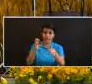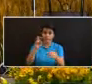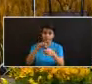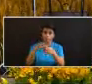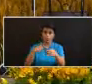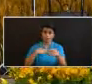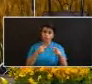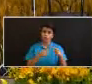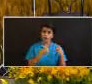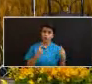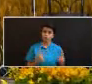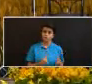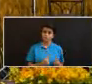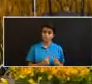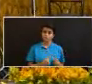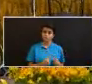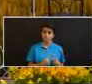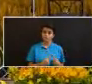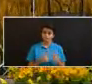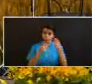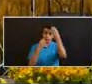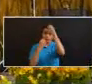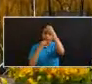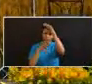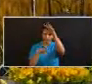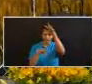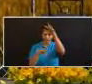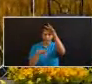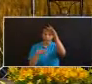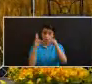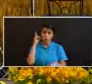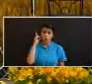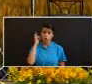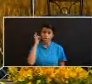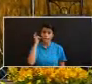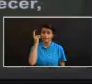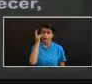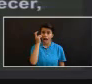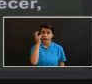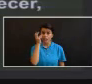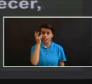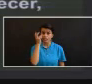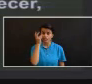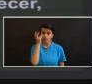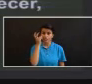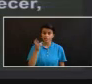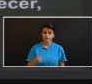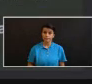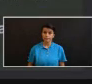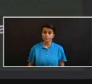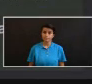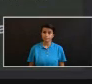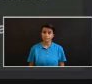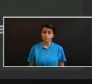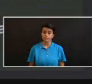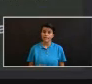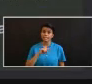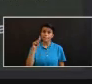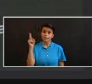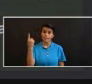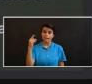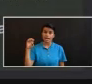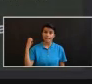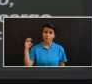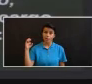amén? Es obedecer, oír hablar, es ser un oyente. Amén. Ese es el primer